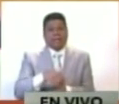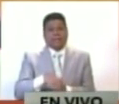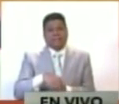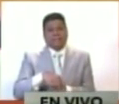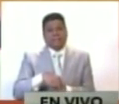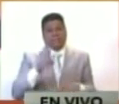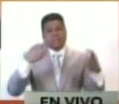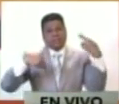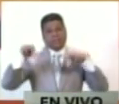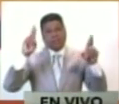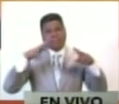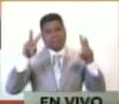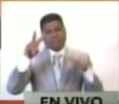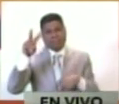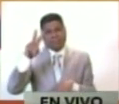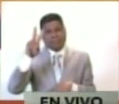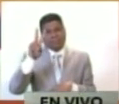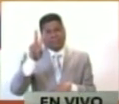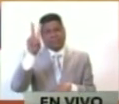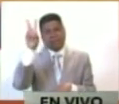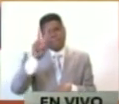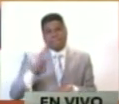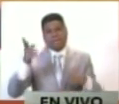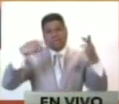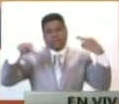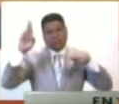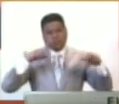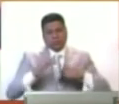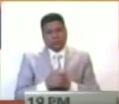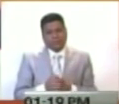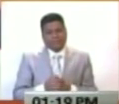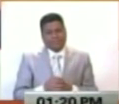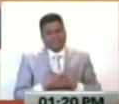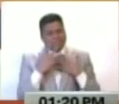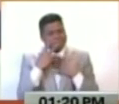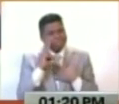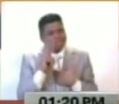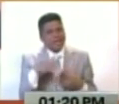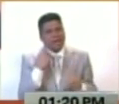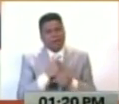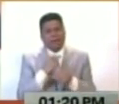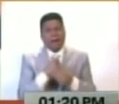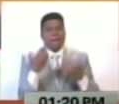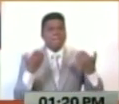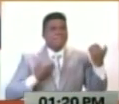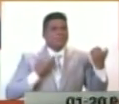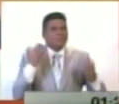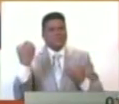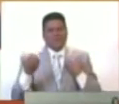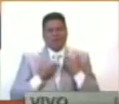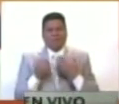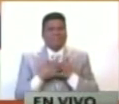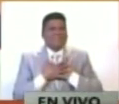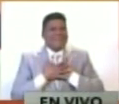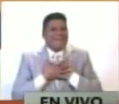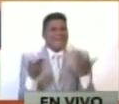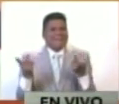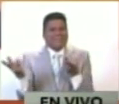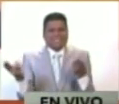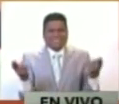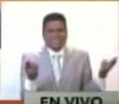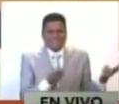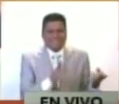Estado venezolano. Fue realmente conmovedor ver a nuestros trabajadores emocionados de estar recibiendo en